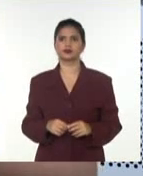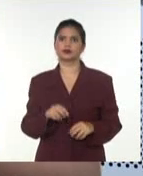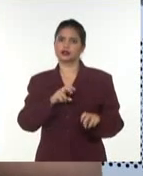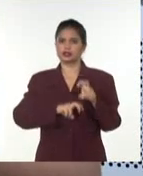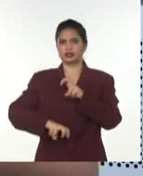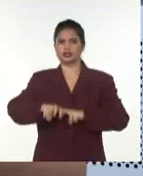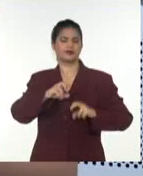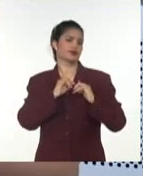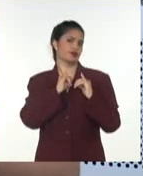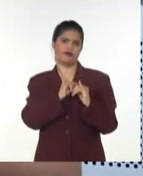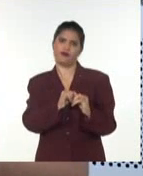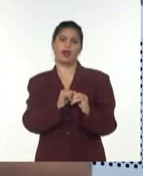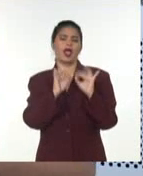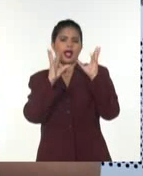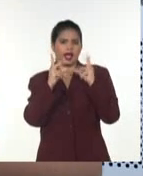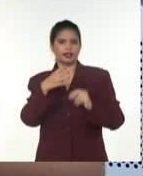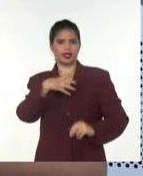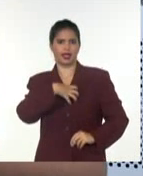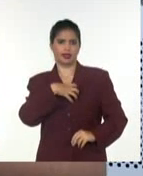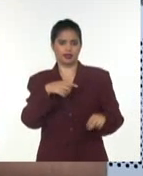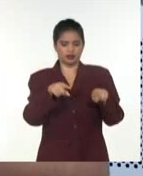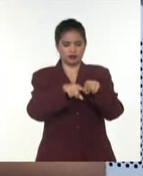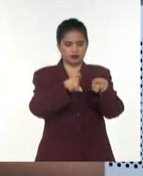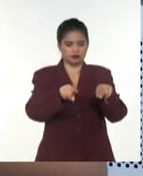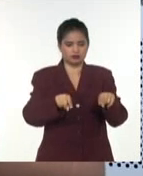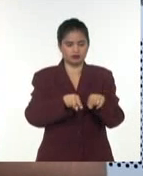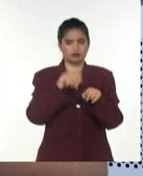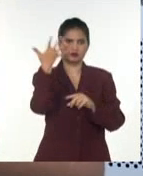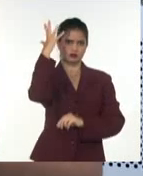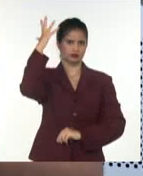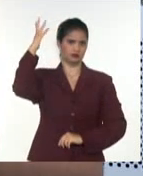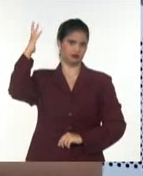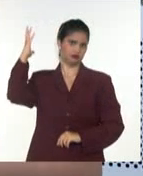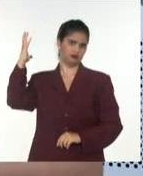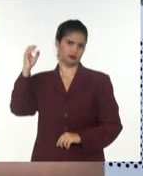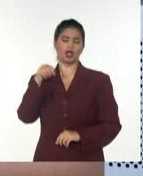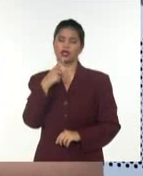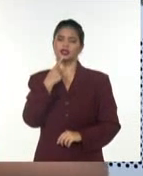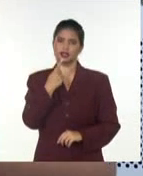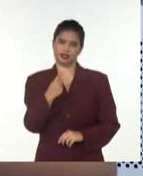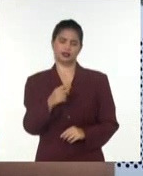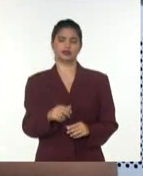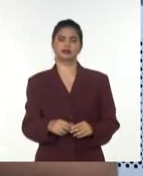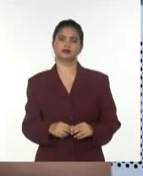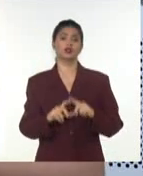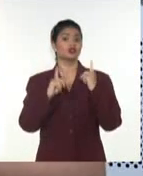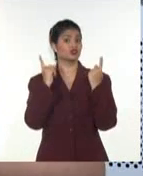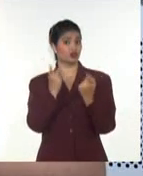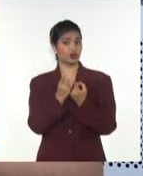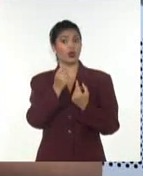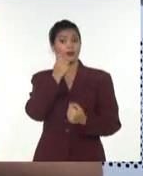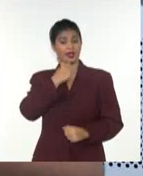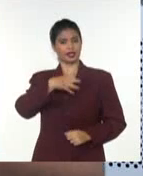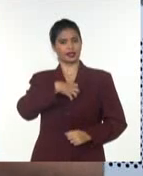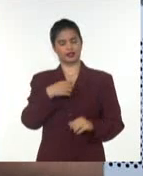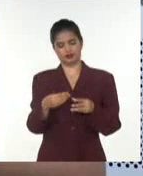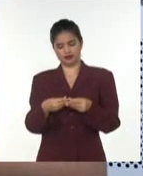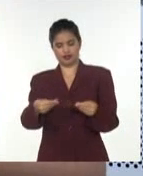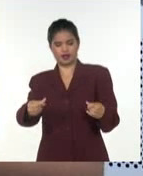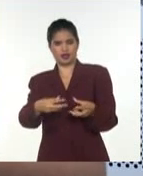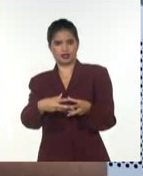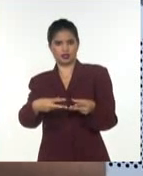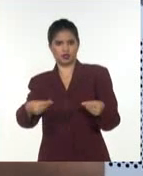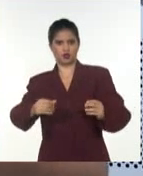qué existencia de carbono tienen en el ecosistema, en cualquiera de sus sumideros, sobre todo en el suelo. Y después, en qué velocidad estos se